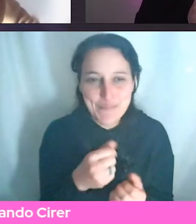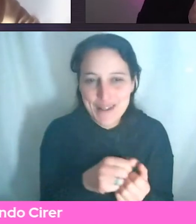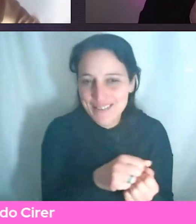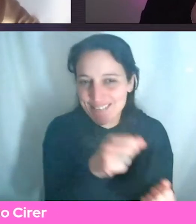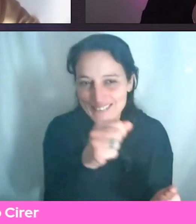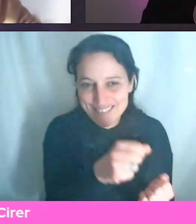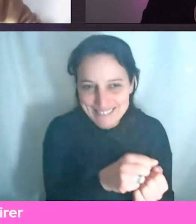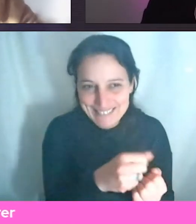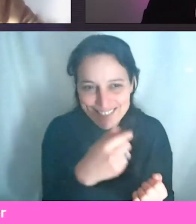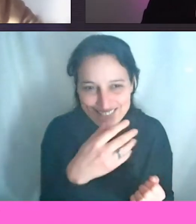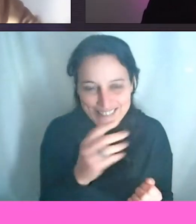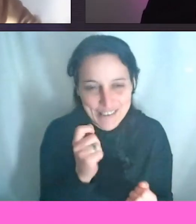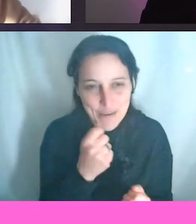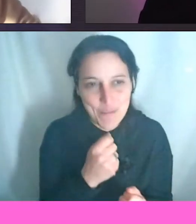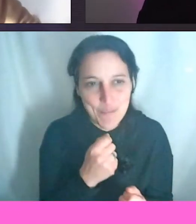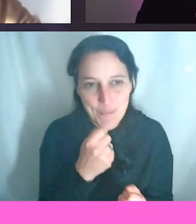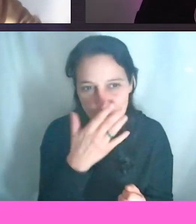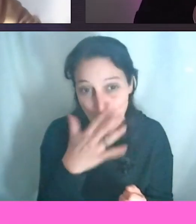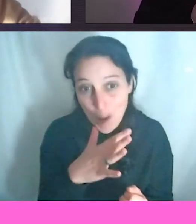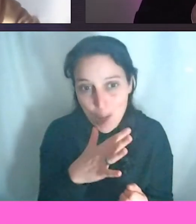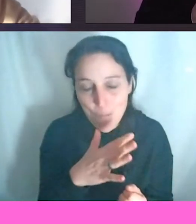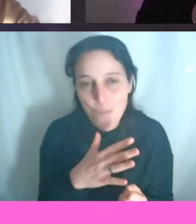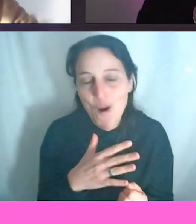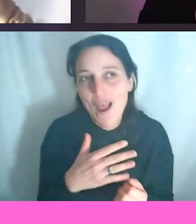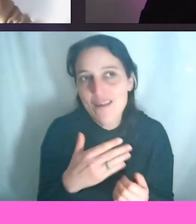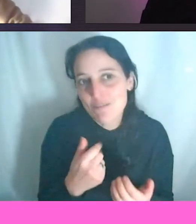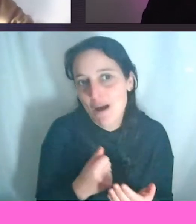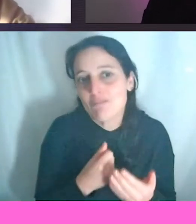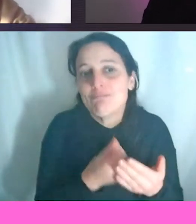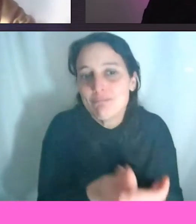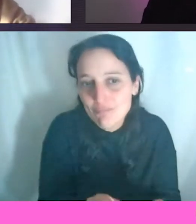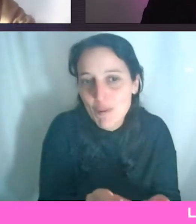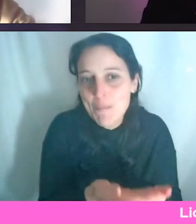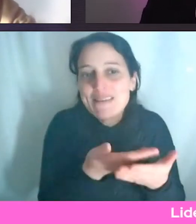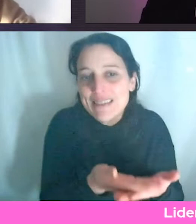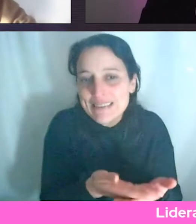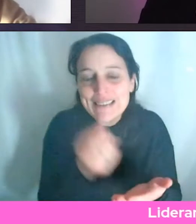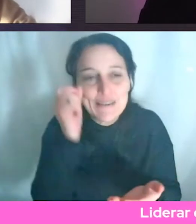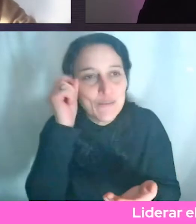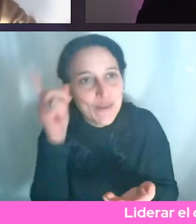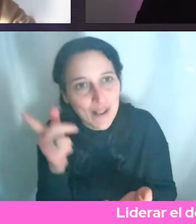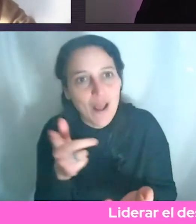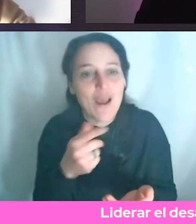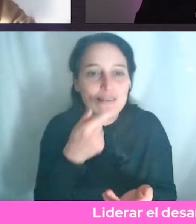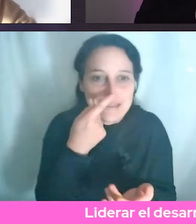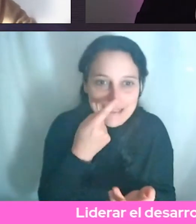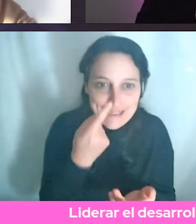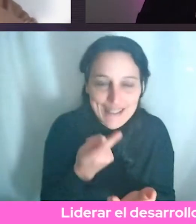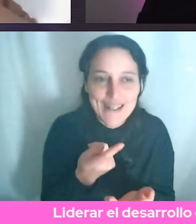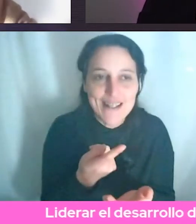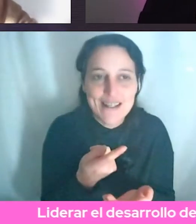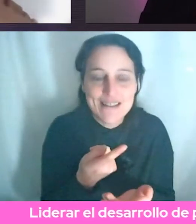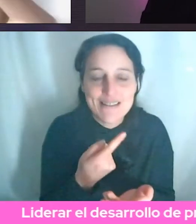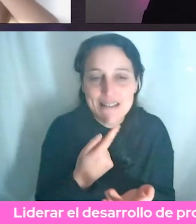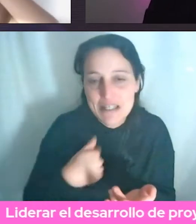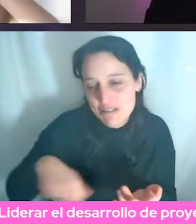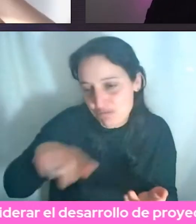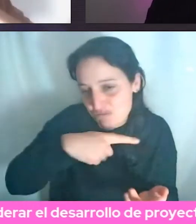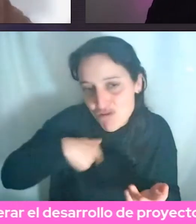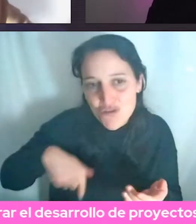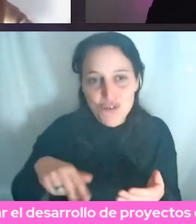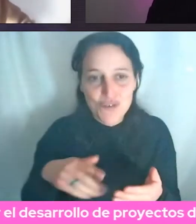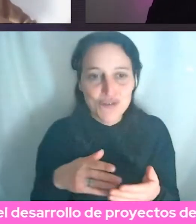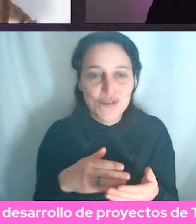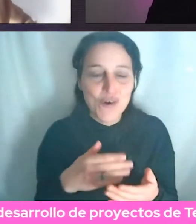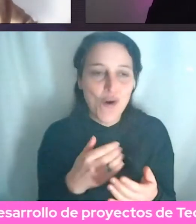van tratando de impulsar sus ideas y desde sus intereses, ¿no? Pero bueno, lo que tratamos de hacer es que al final de la formación,